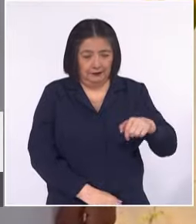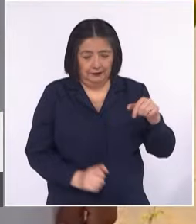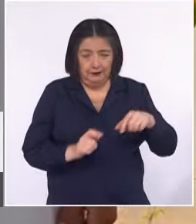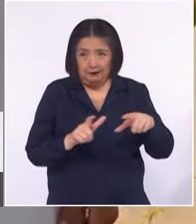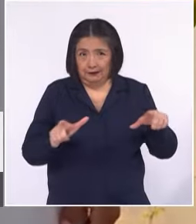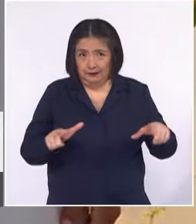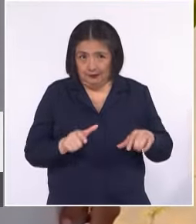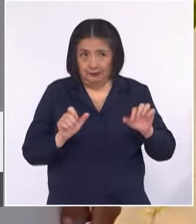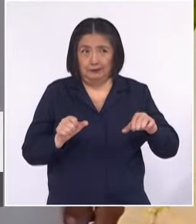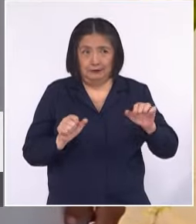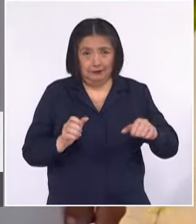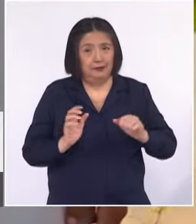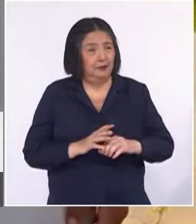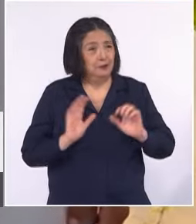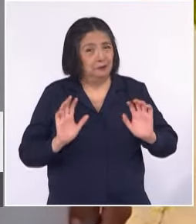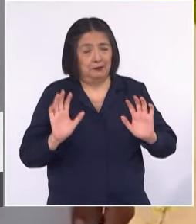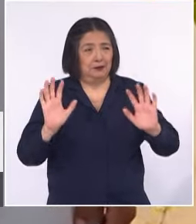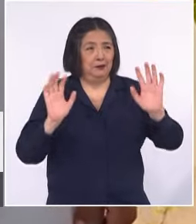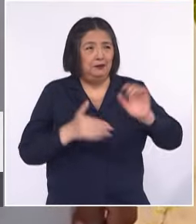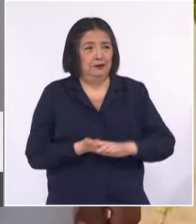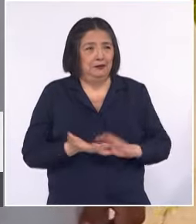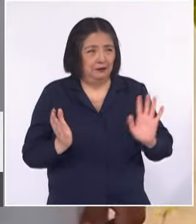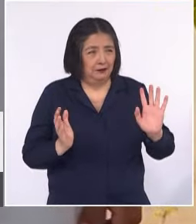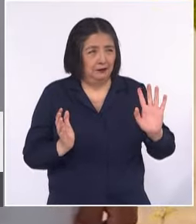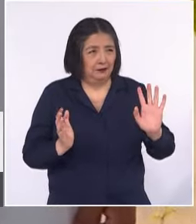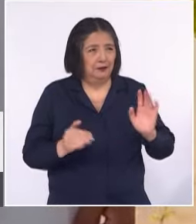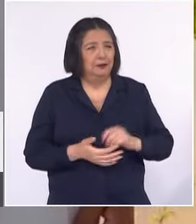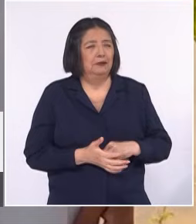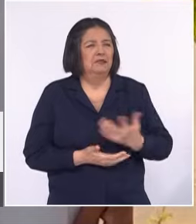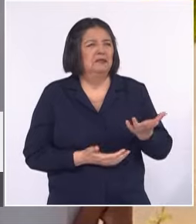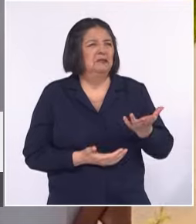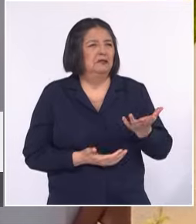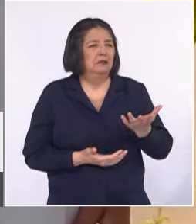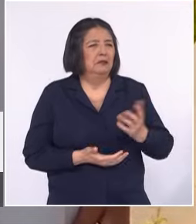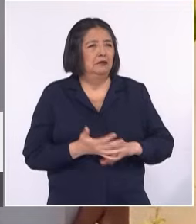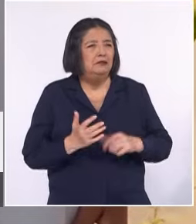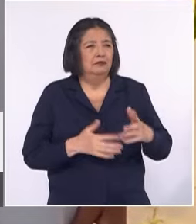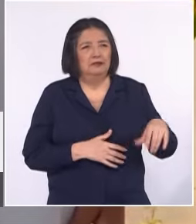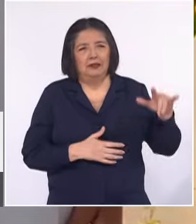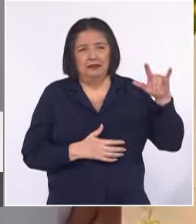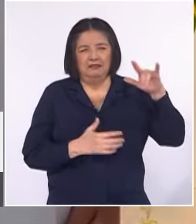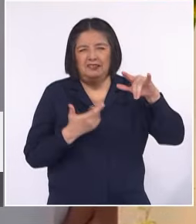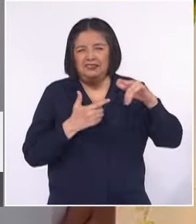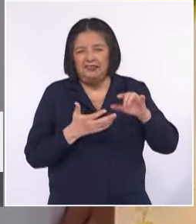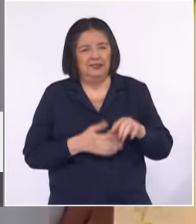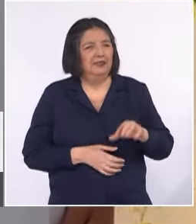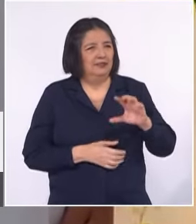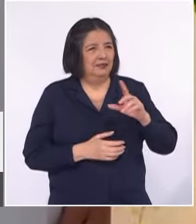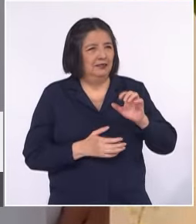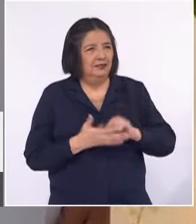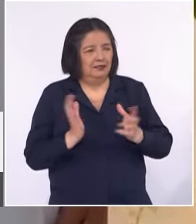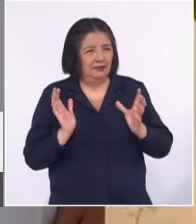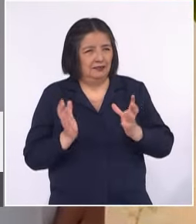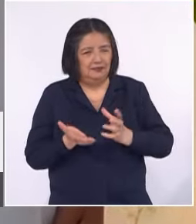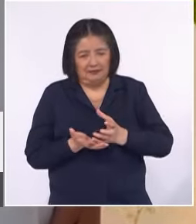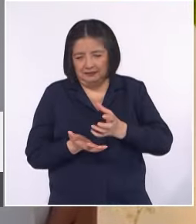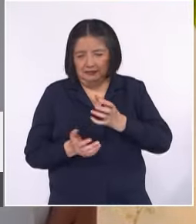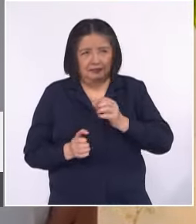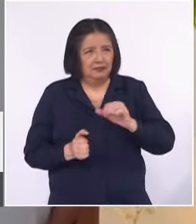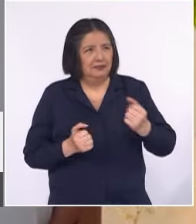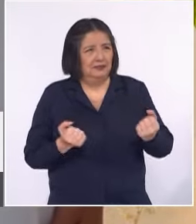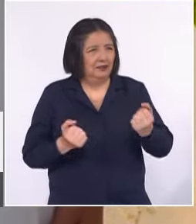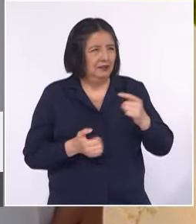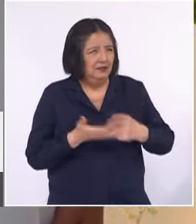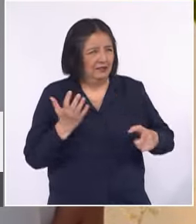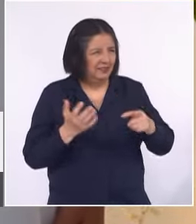Este es nuestro mundo mágico. Un chinchilejo es un avioncito. Un papazo es un carrito. Hola,